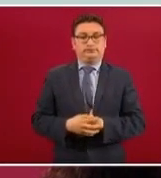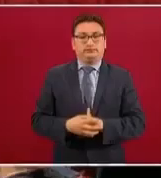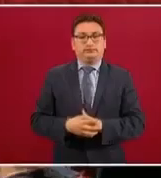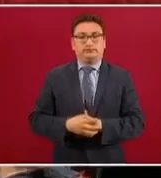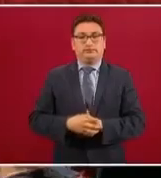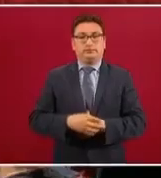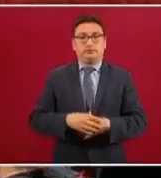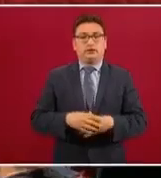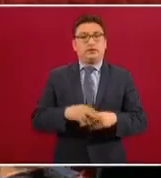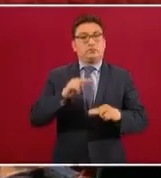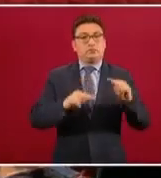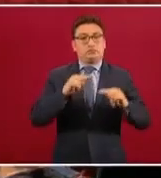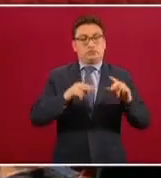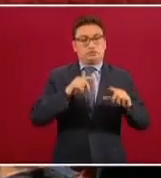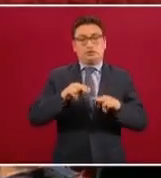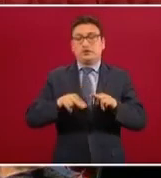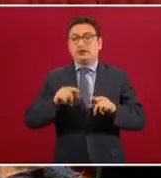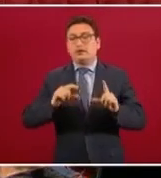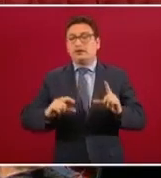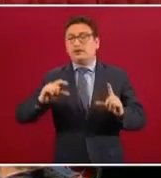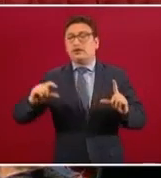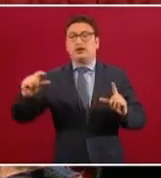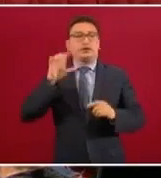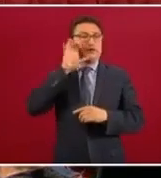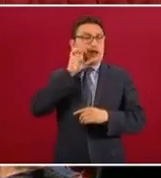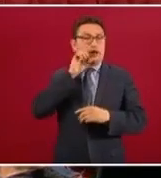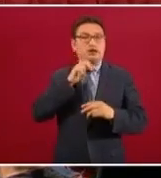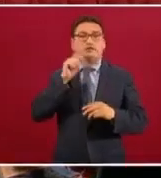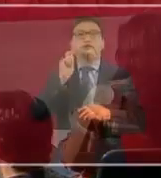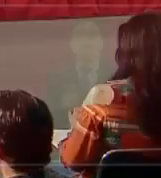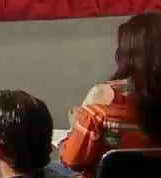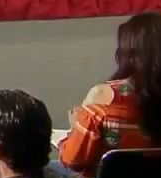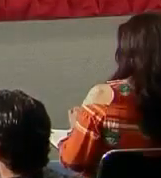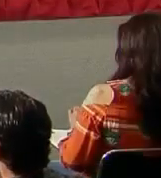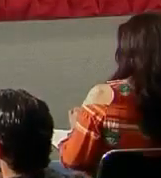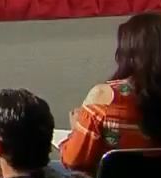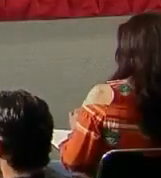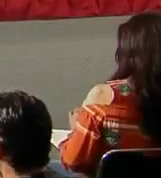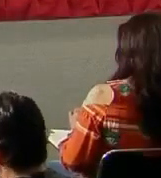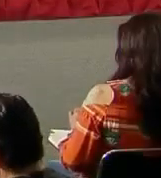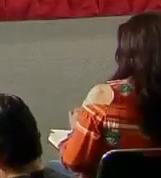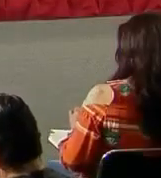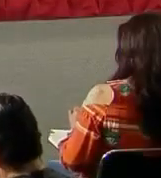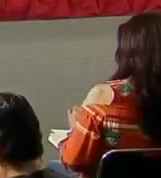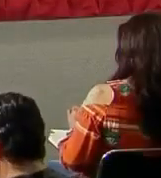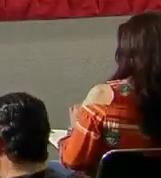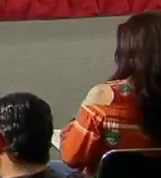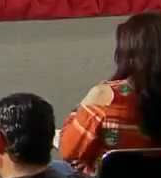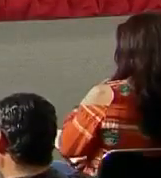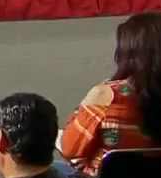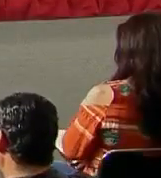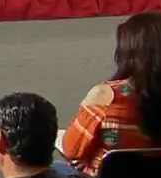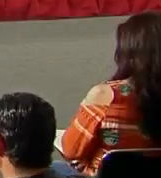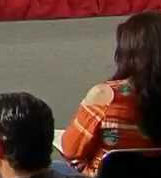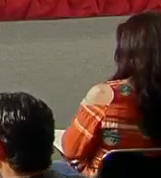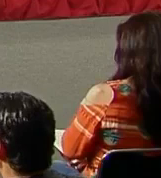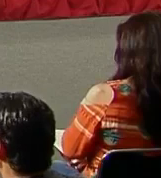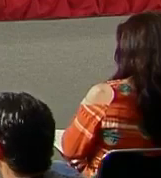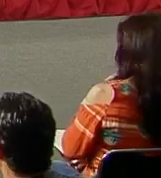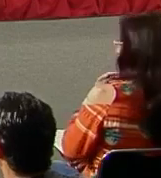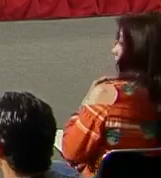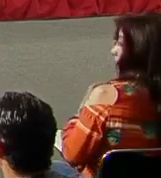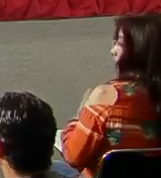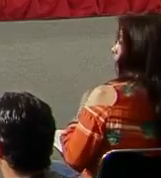las barras en naranja se puede ver la curva epidémica, que son literalmente los casos que se van presentando cada día